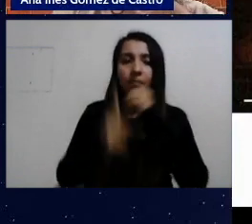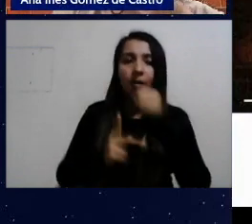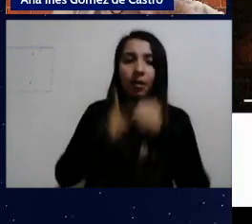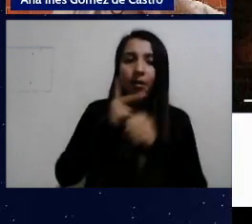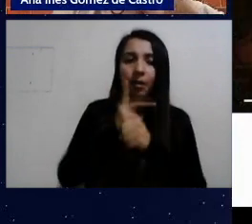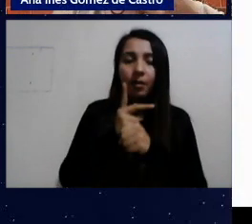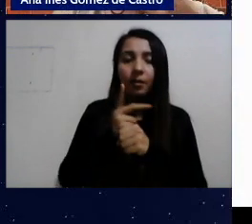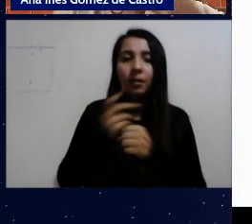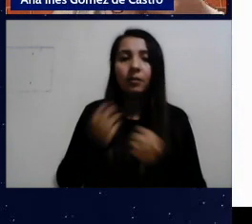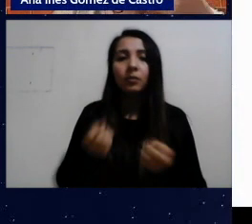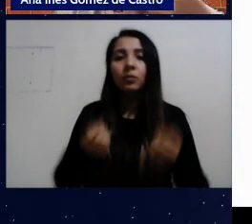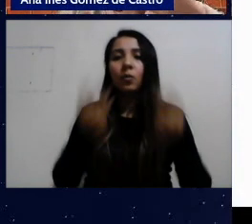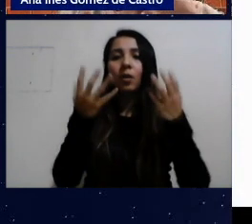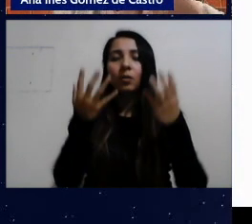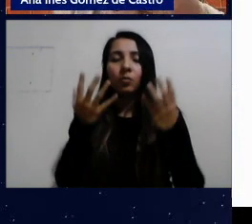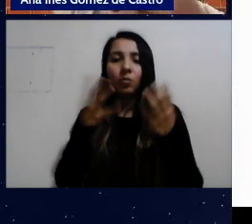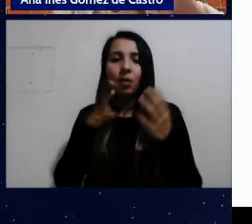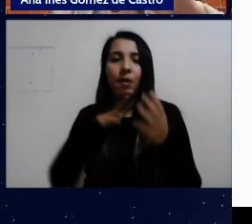interior.